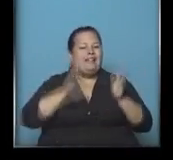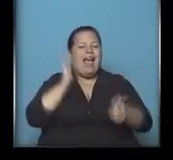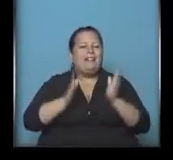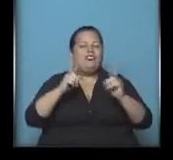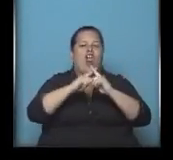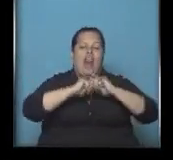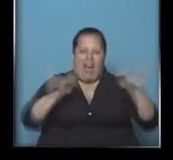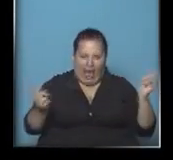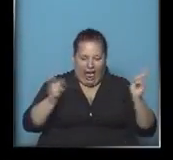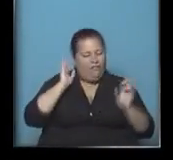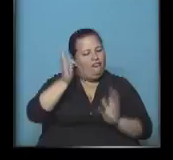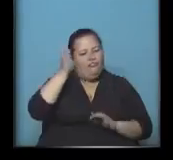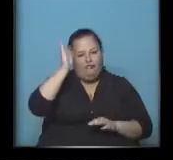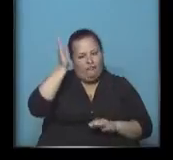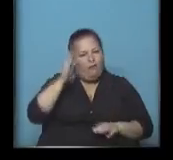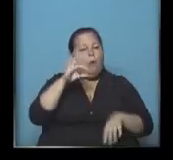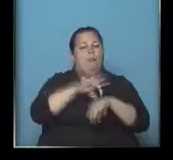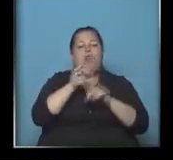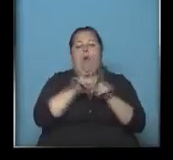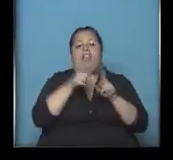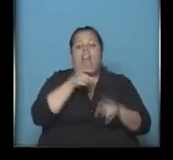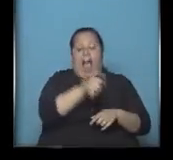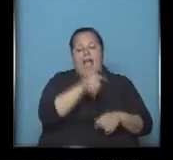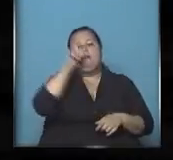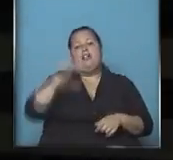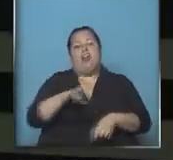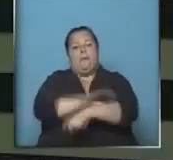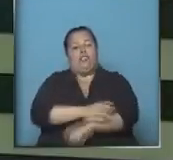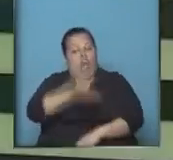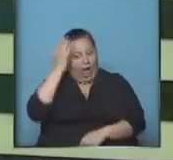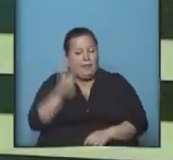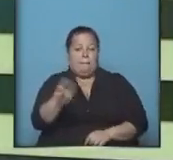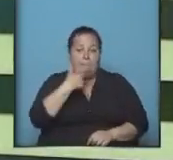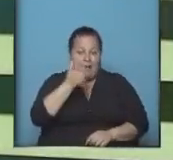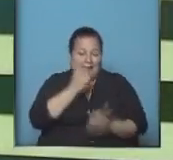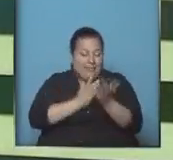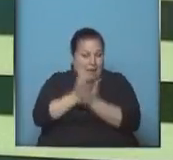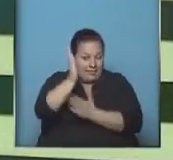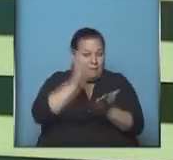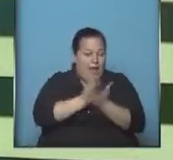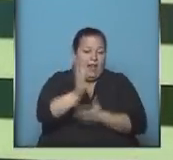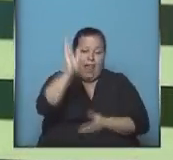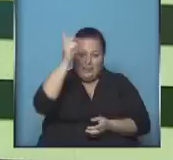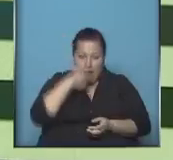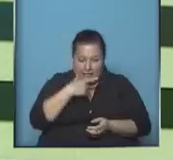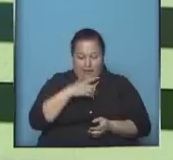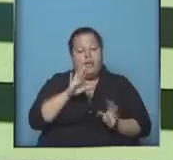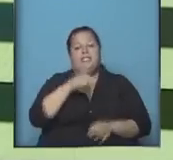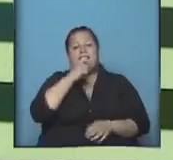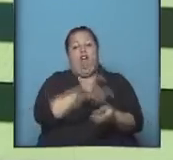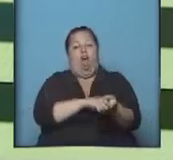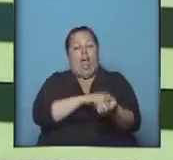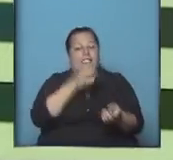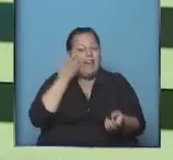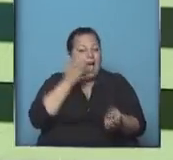crónico con un paciente oncológico un paciente hipertenso toma pastillas antihipertensivas de por vida el que tiene colesterol